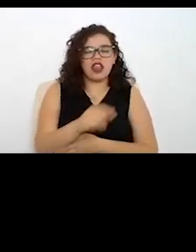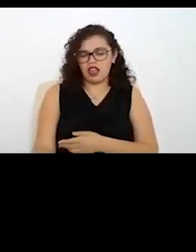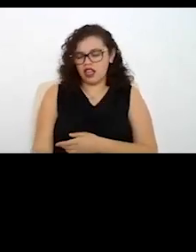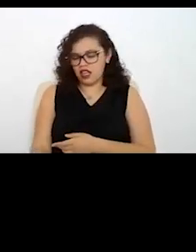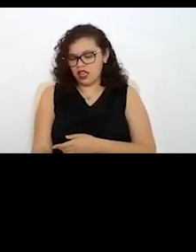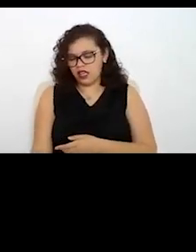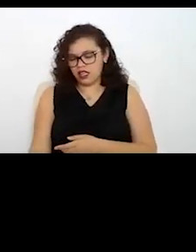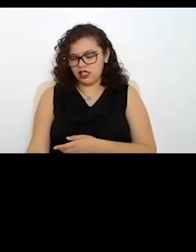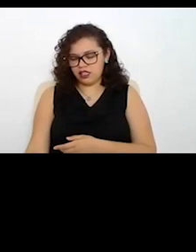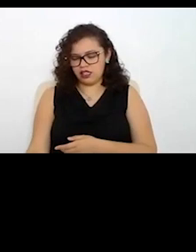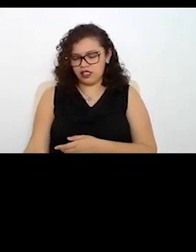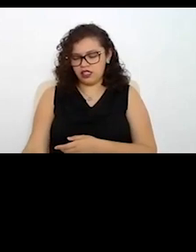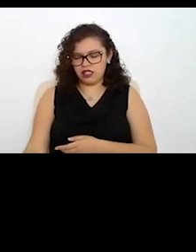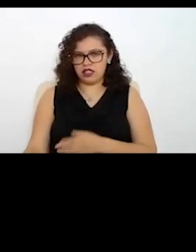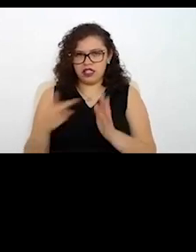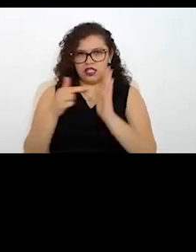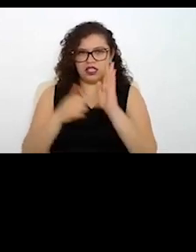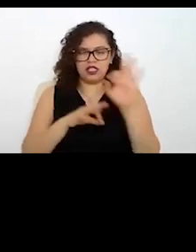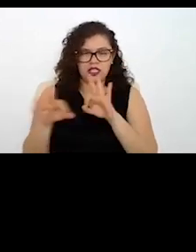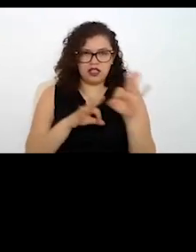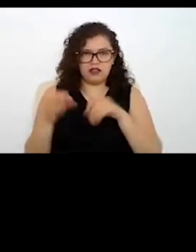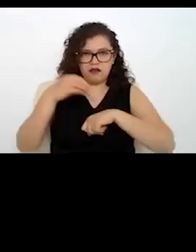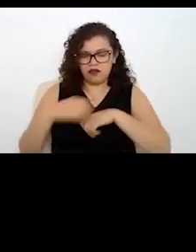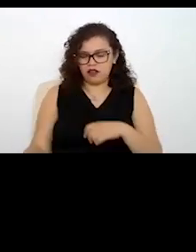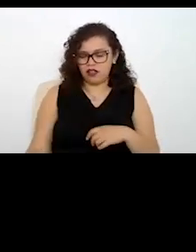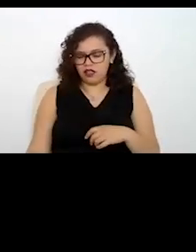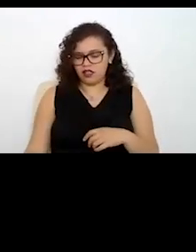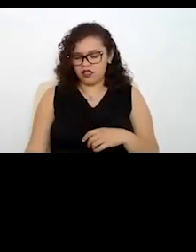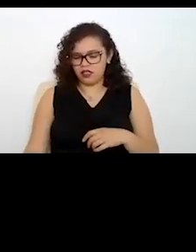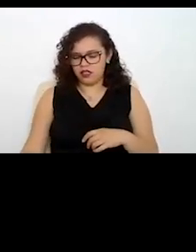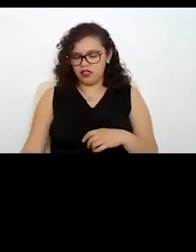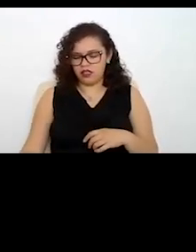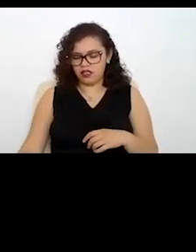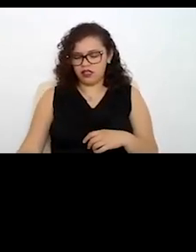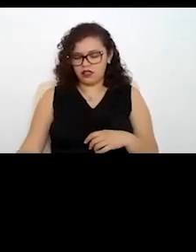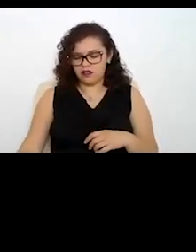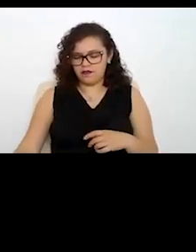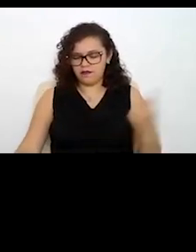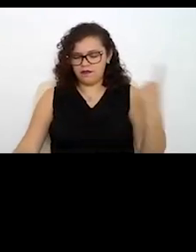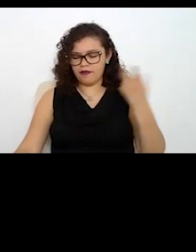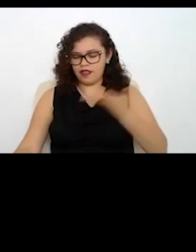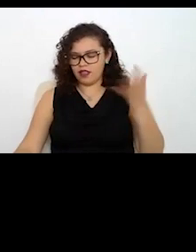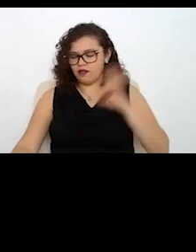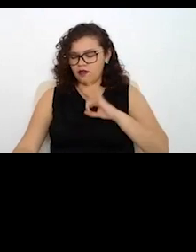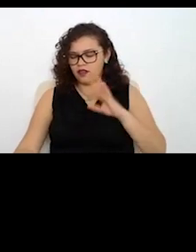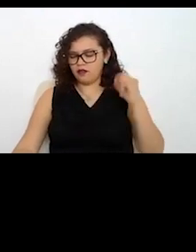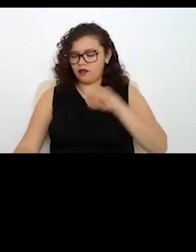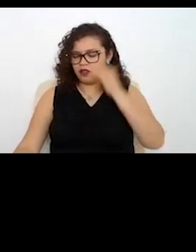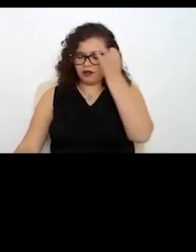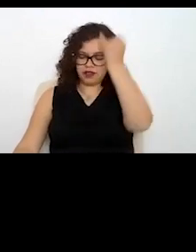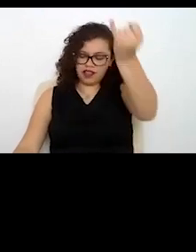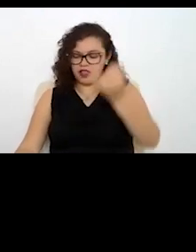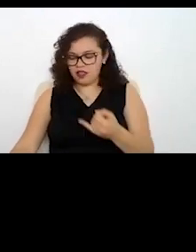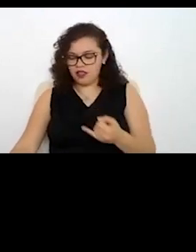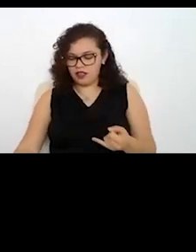estos supuestos en su reglamento interior de trabajo. ¿Qué se puede hacer? Se puede hacer muchas cosas, uno se puede poner muy creativo, pero los